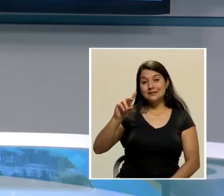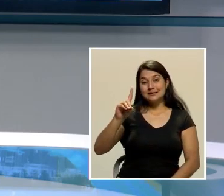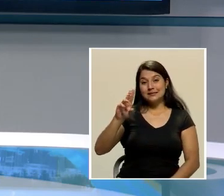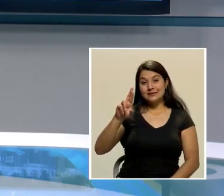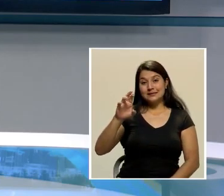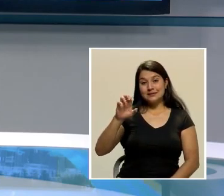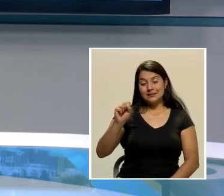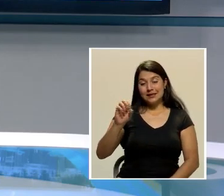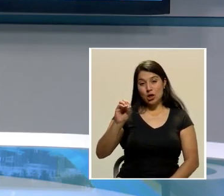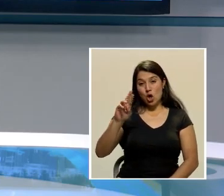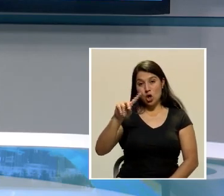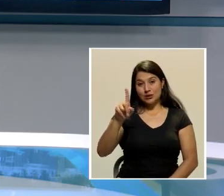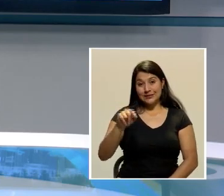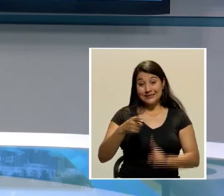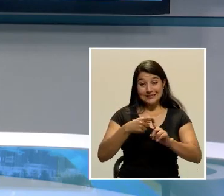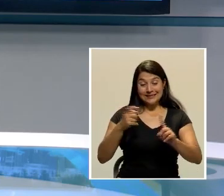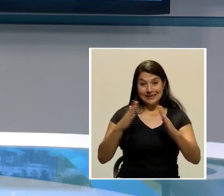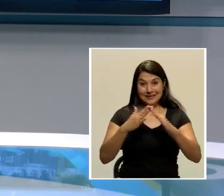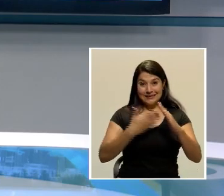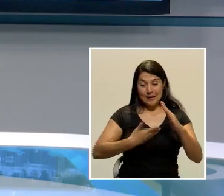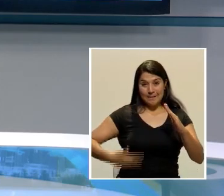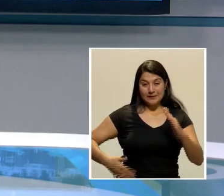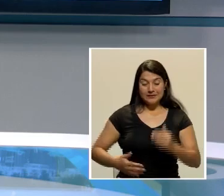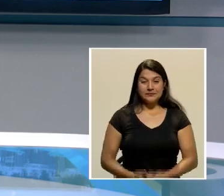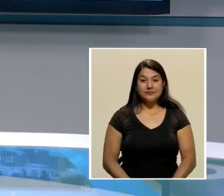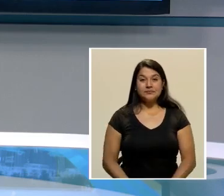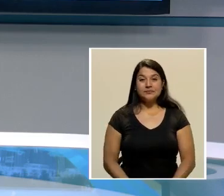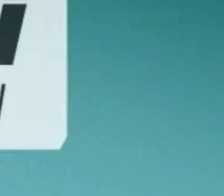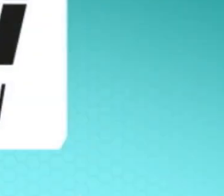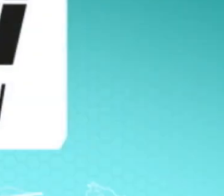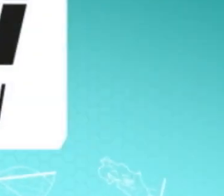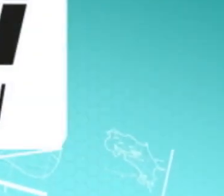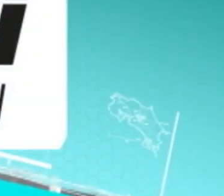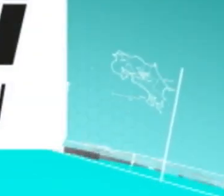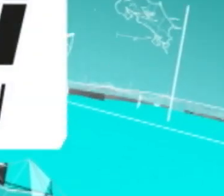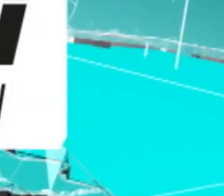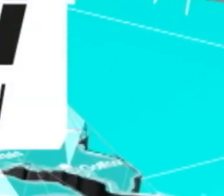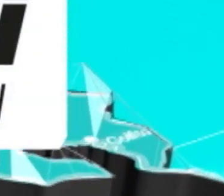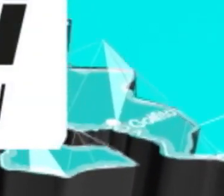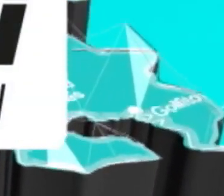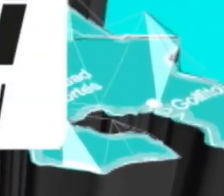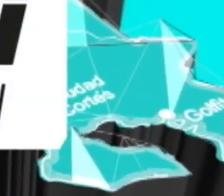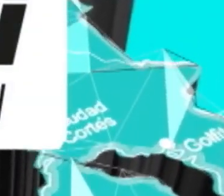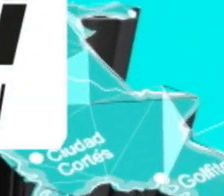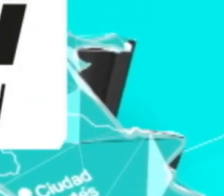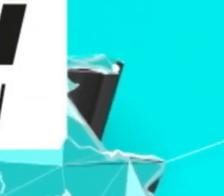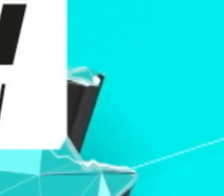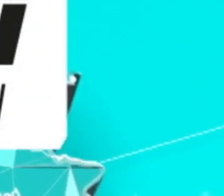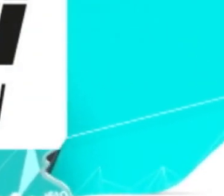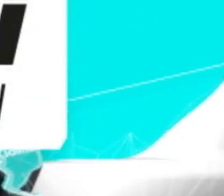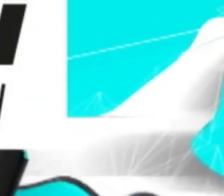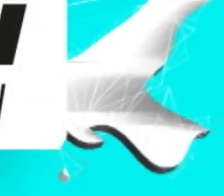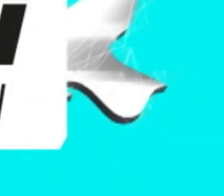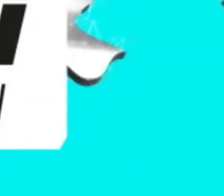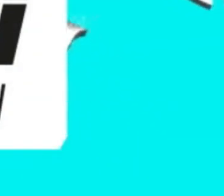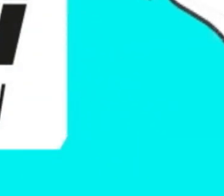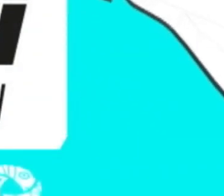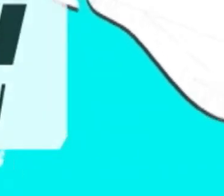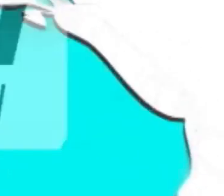que tenemos desde la Casa Presidencial. Regreso con usted al estudio donde tiene más detalles. Buenas noches. Buenas noches,